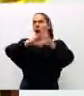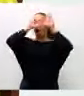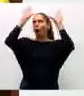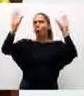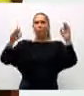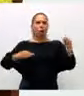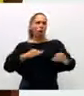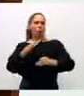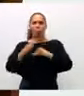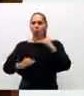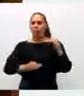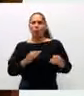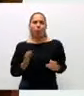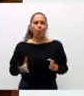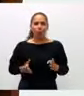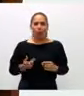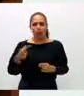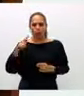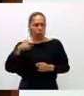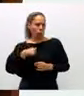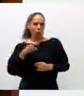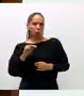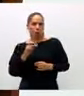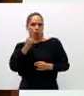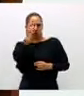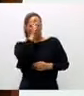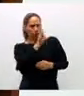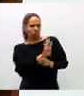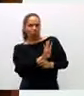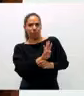del clima, del calor, del frío. Entonces,